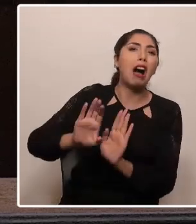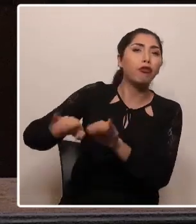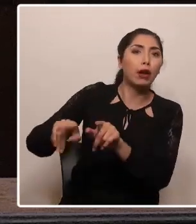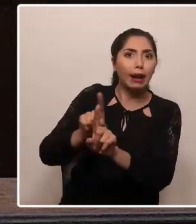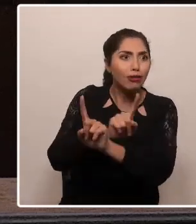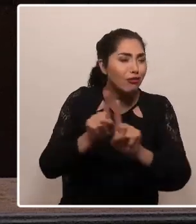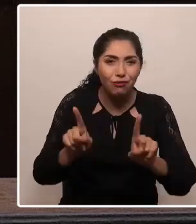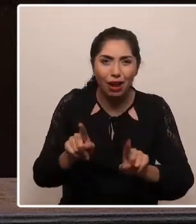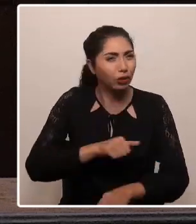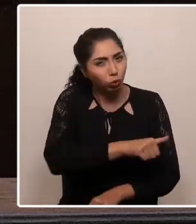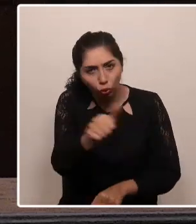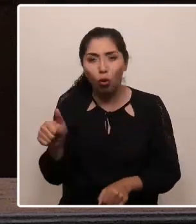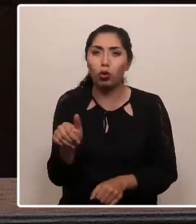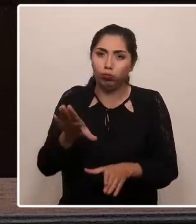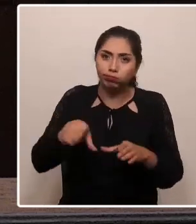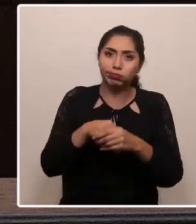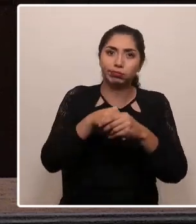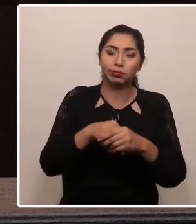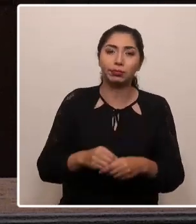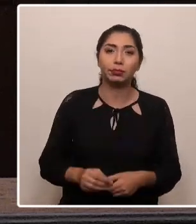nadie.